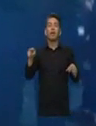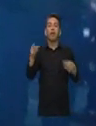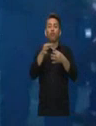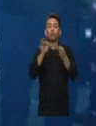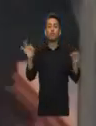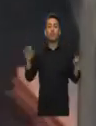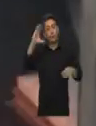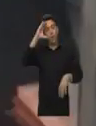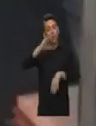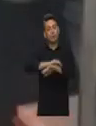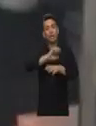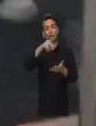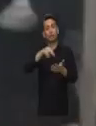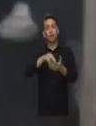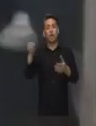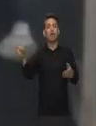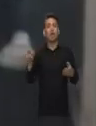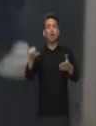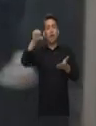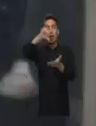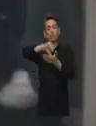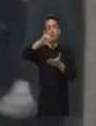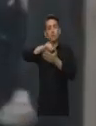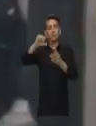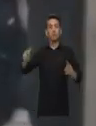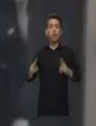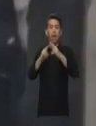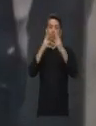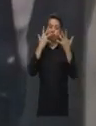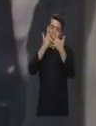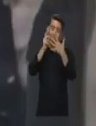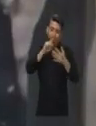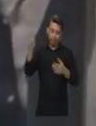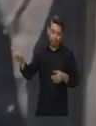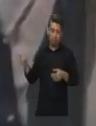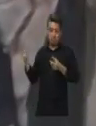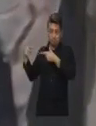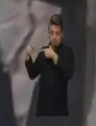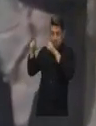Nacional Civil de la Cabecera. Desde la tierra del paisaje, Sololá, reporta Mario Guzmán.